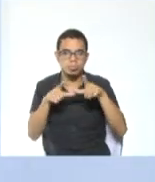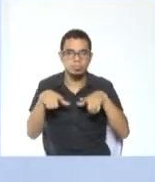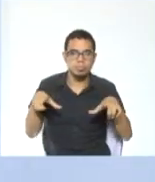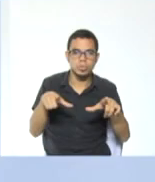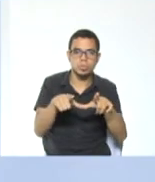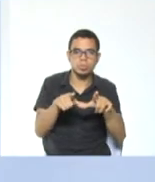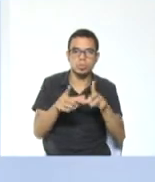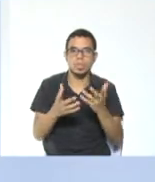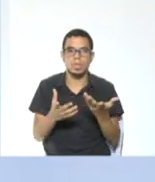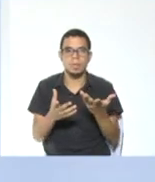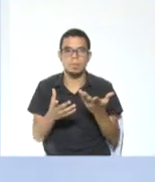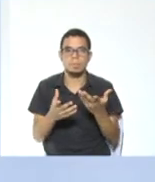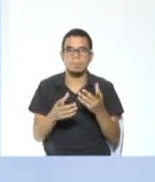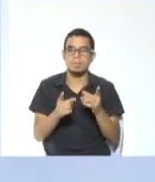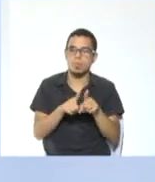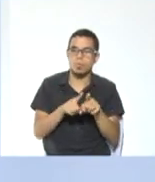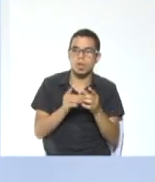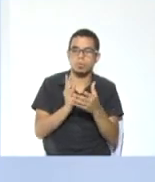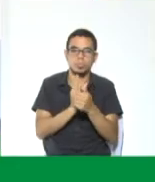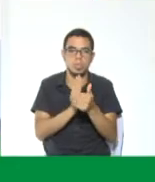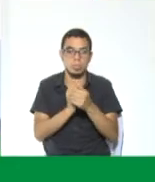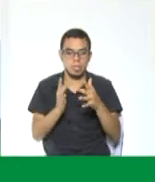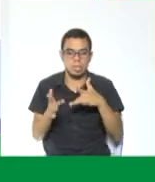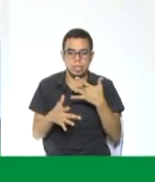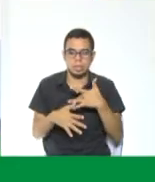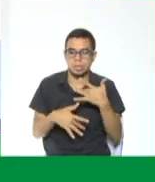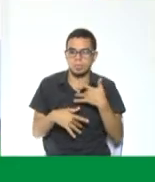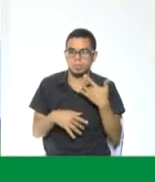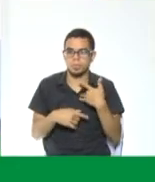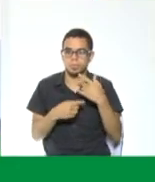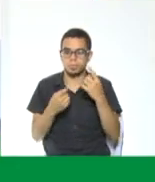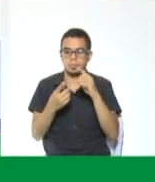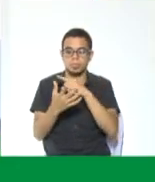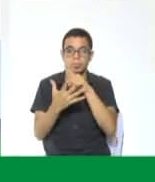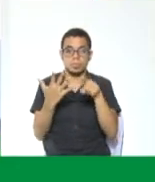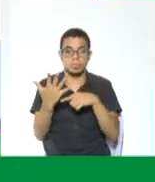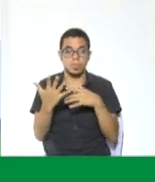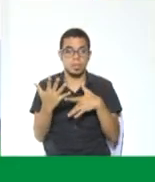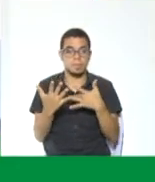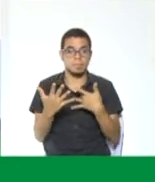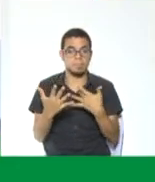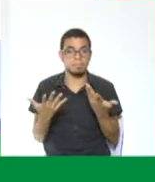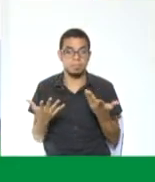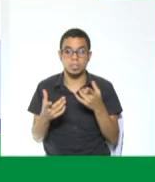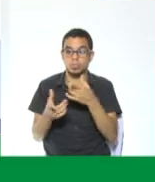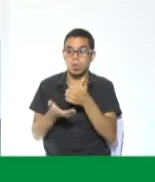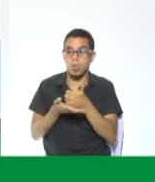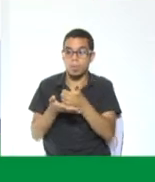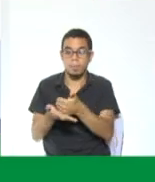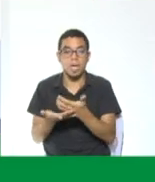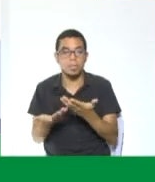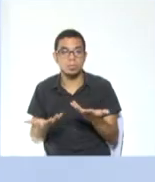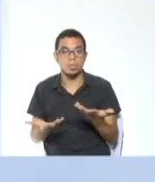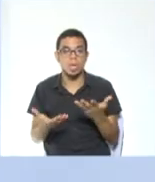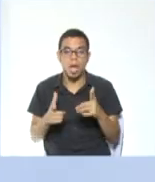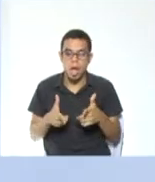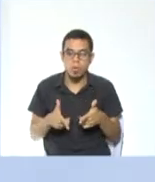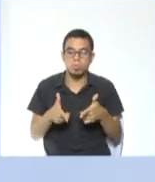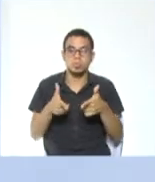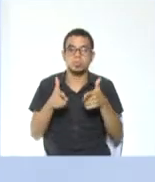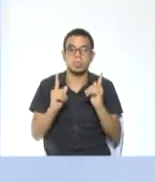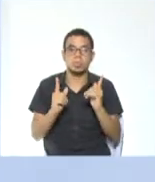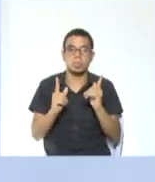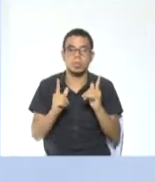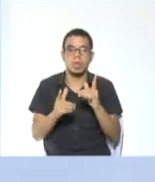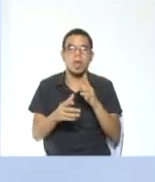desplazarse, así como sus habilidades sensoriales que le permitirán el desarrollo del resto de los sentidos, permitiendo y